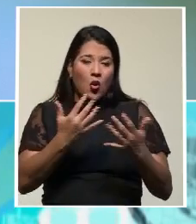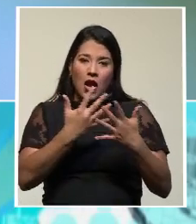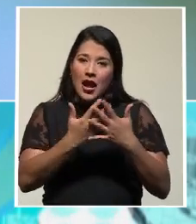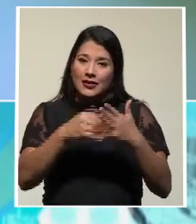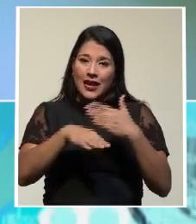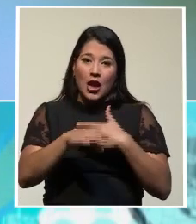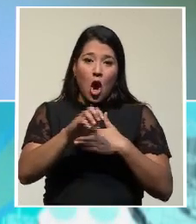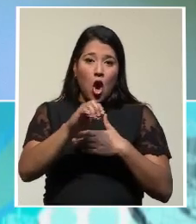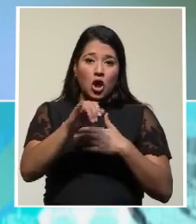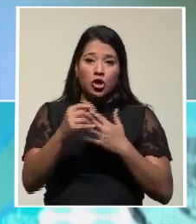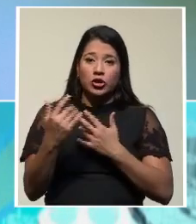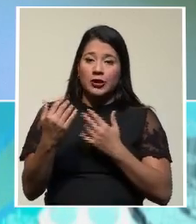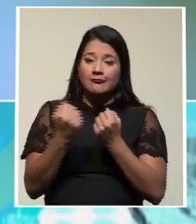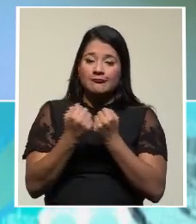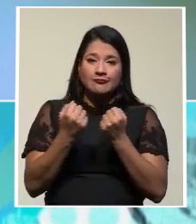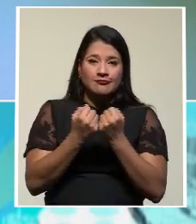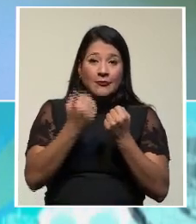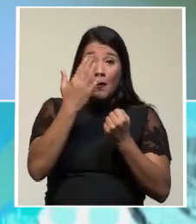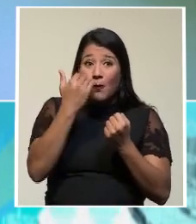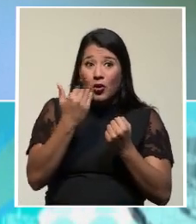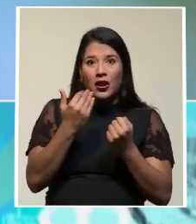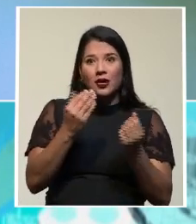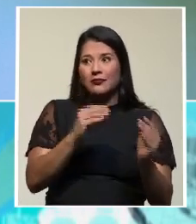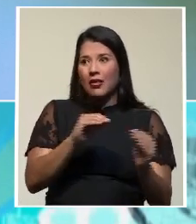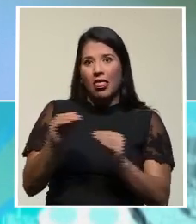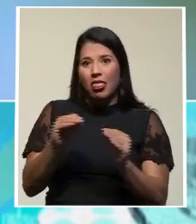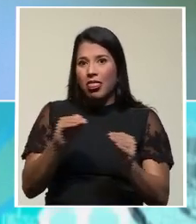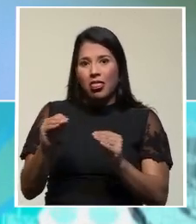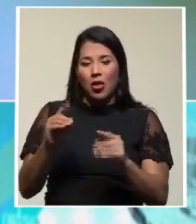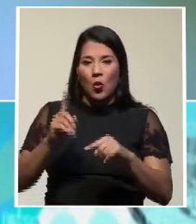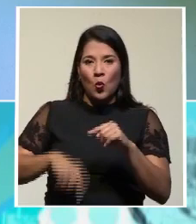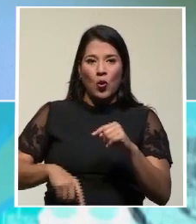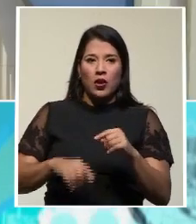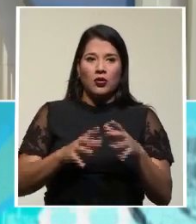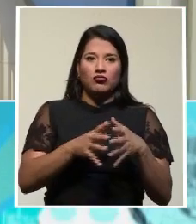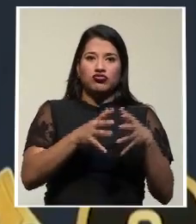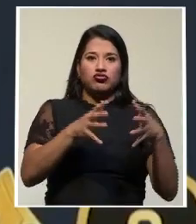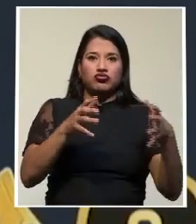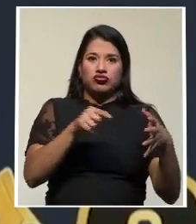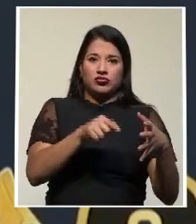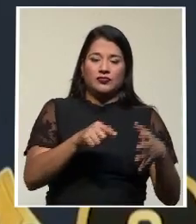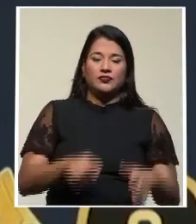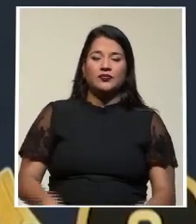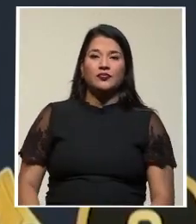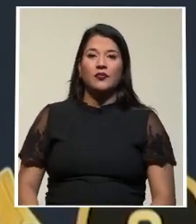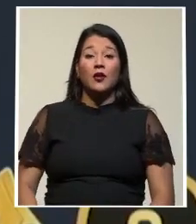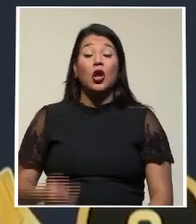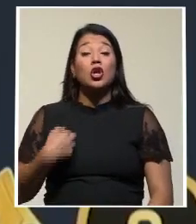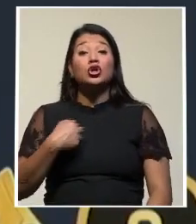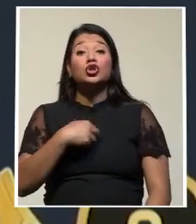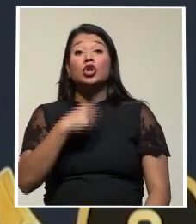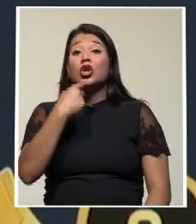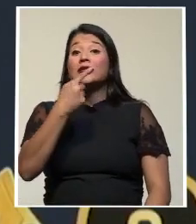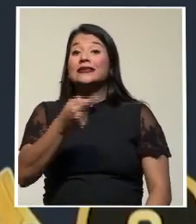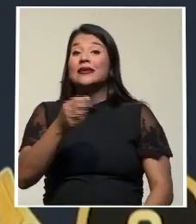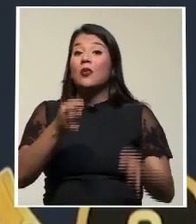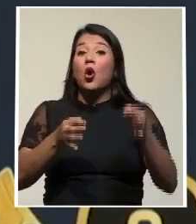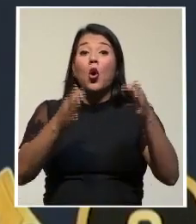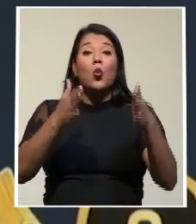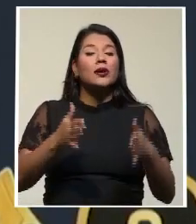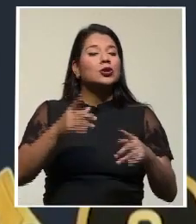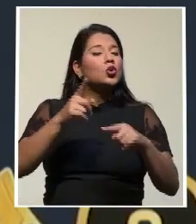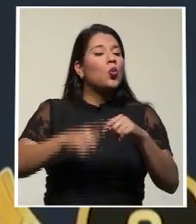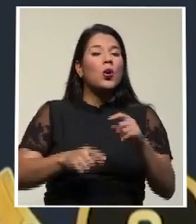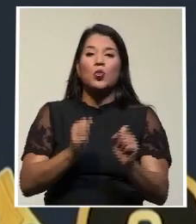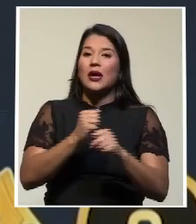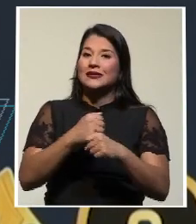por el retraso en los traslados a los centros penitenciarios. Donde le estamos diciendo a los jueces no vamos a poder realizar